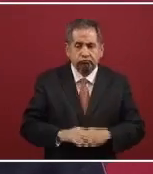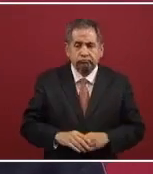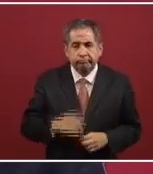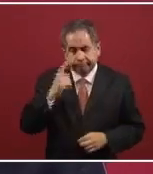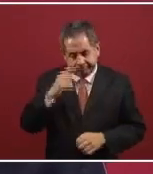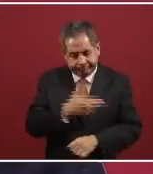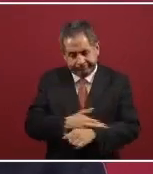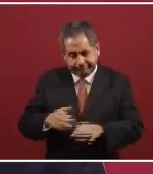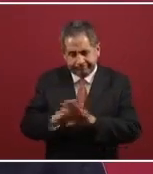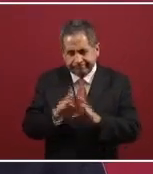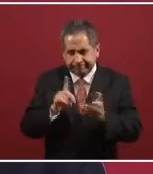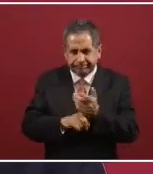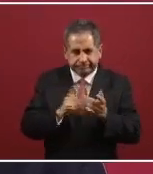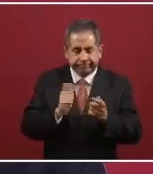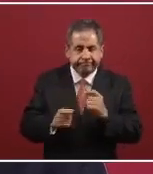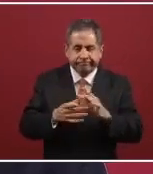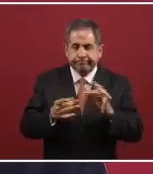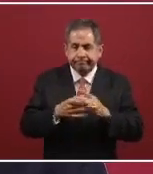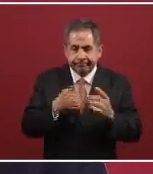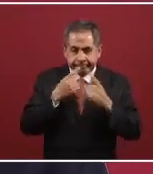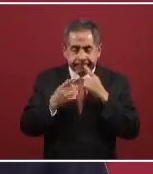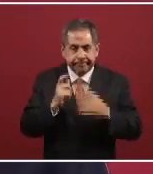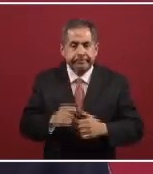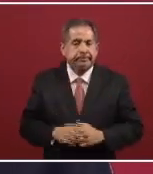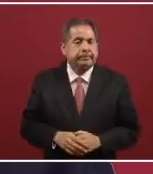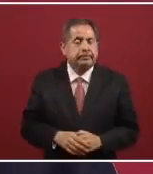para tratar este asunto